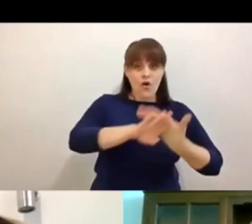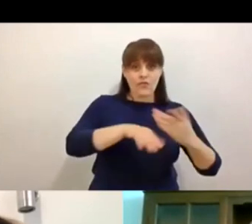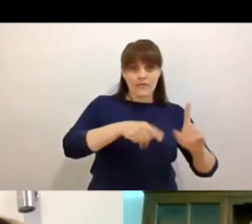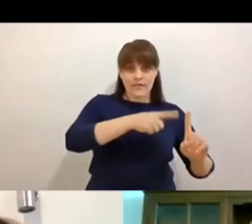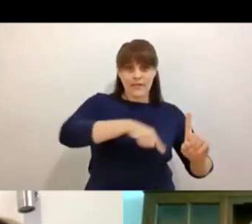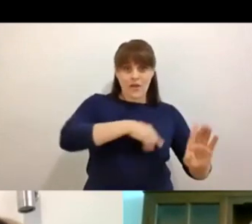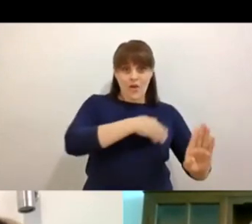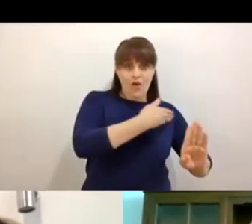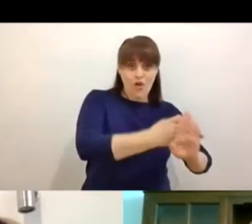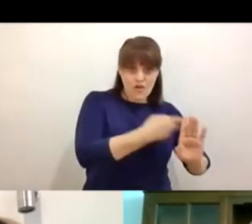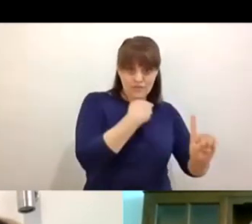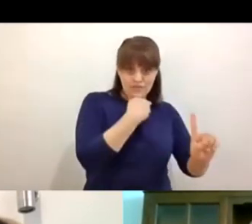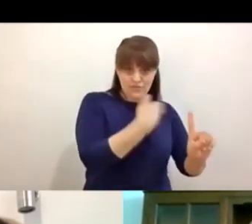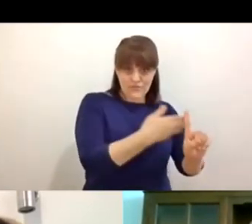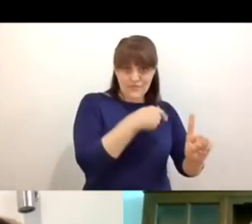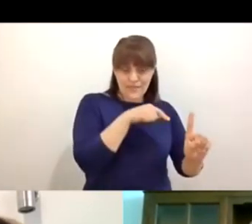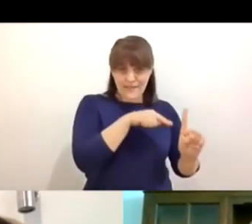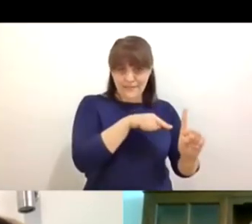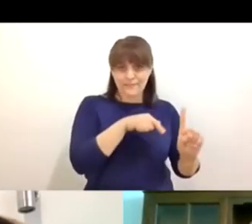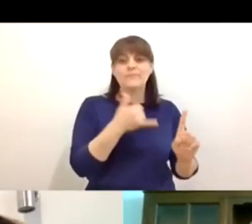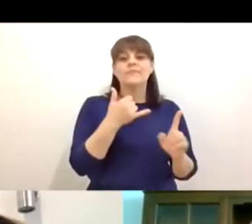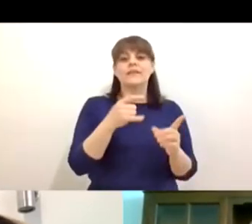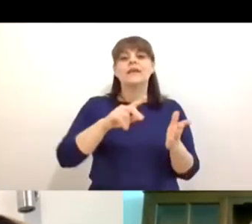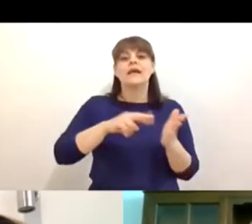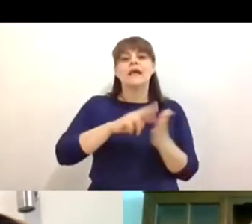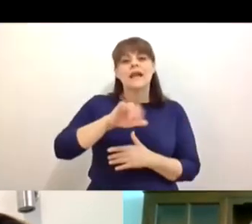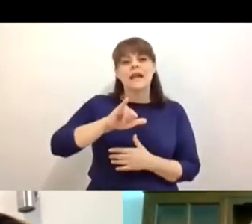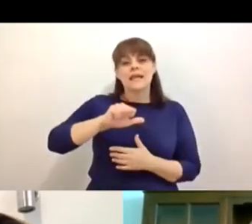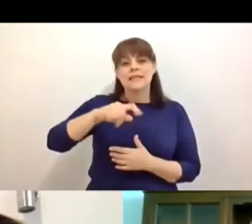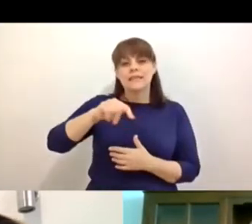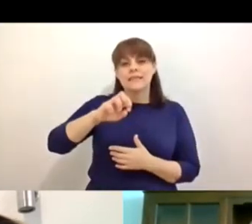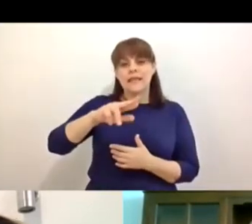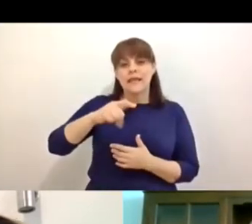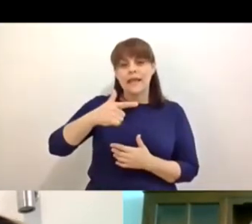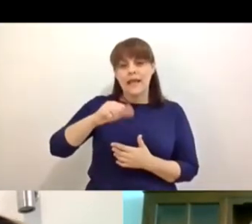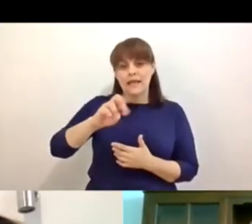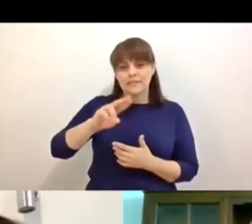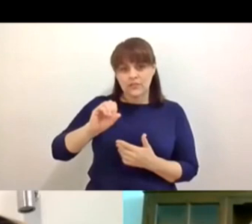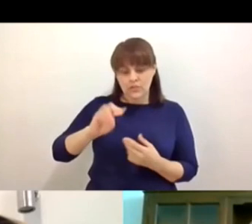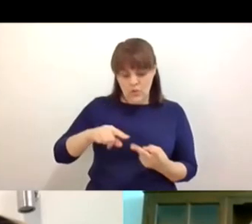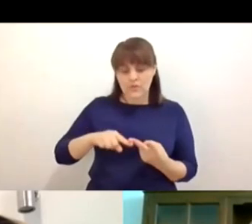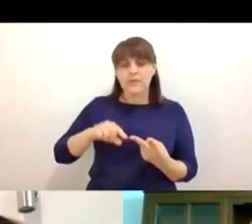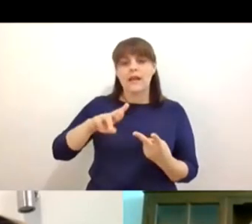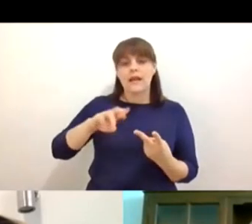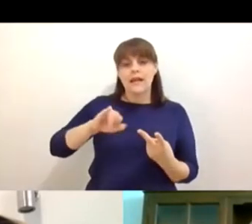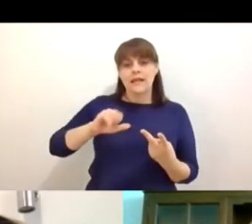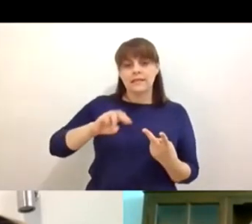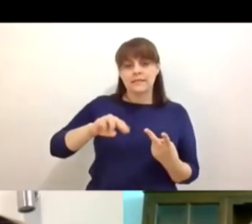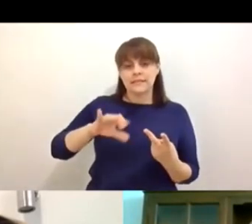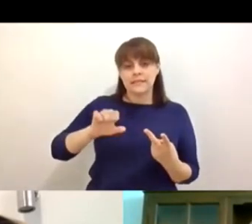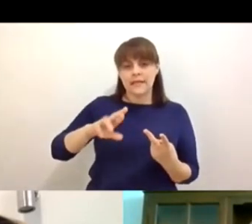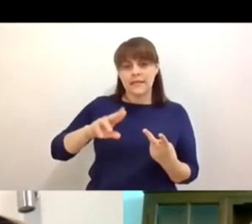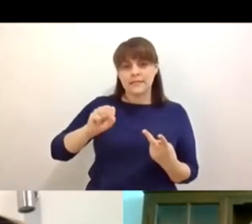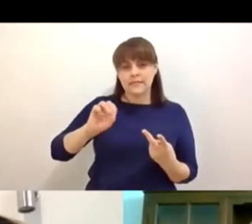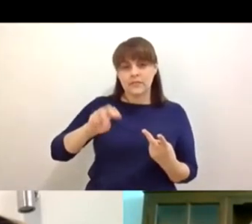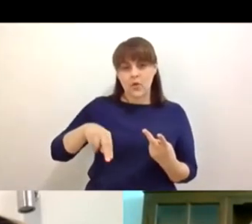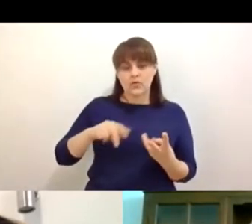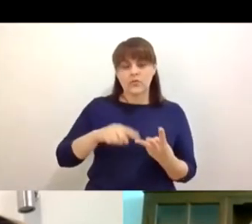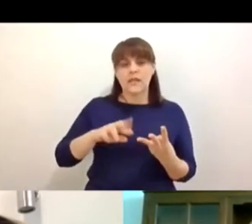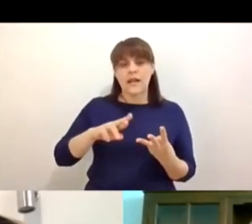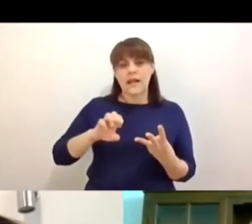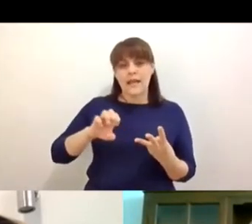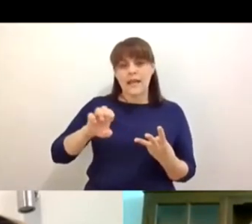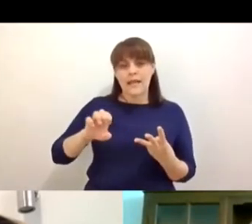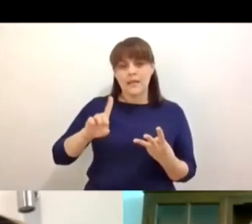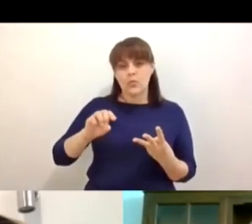la reintegración, la reinserción y la reeducación. Cuando sucede un hecho delictivo, señalado en la ley